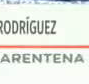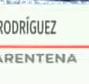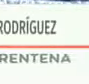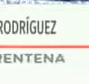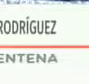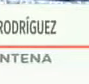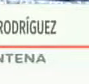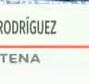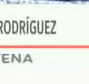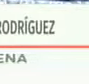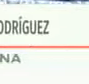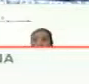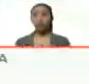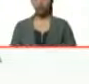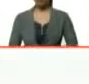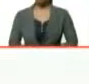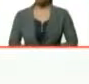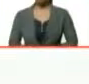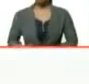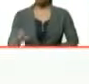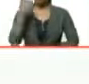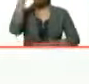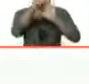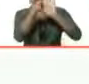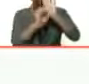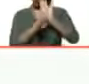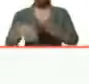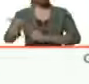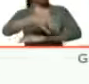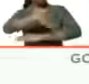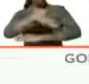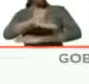etapa. La primera etapa, donde